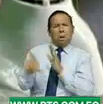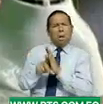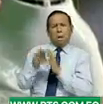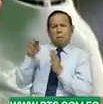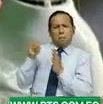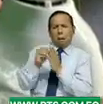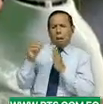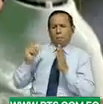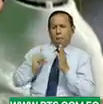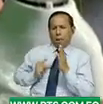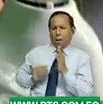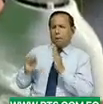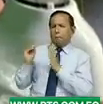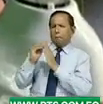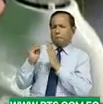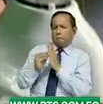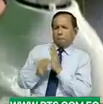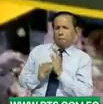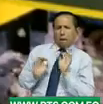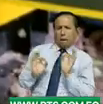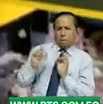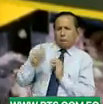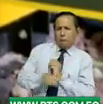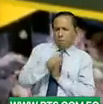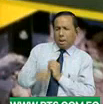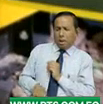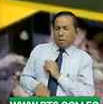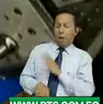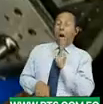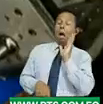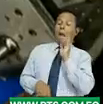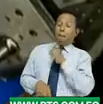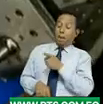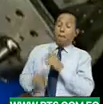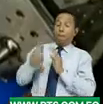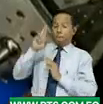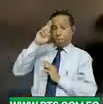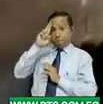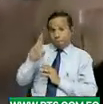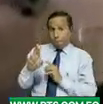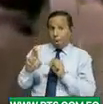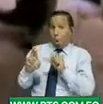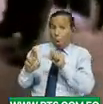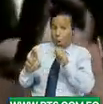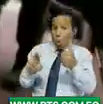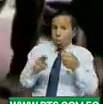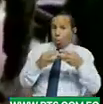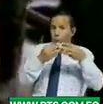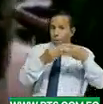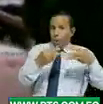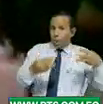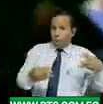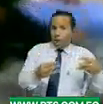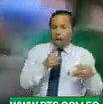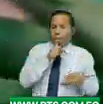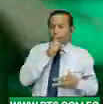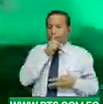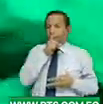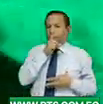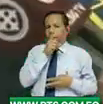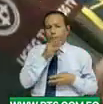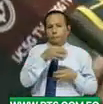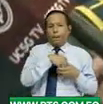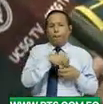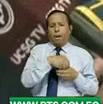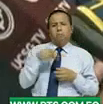catálogo de sustancias que se utilizan para la elaboración de estupefacientes, cuya actualización iría como tortuga.